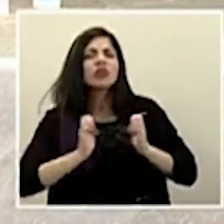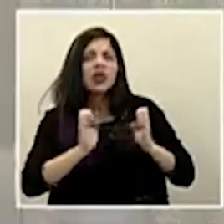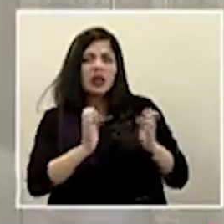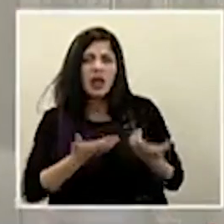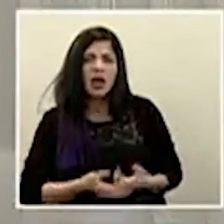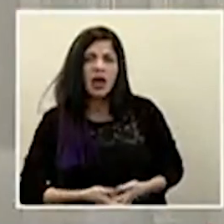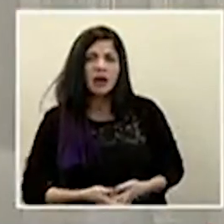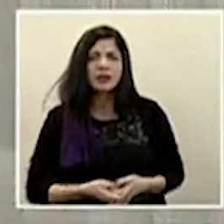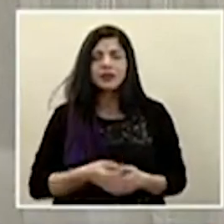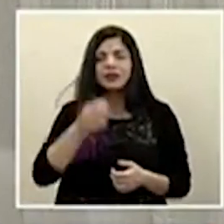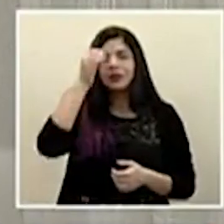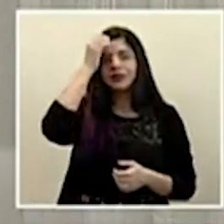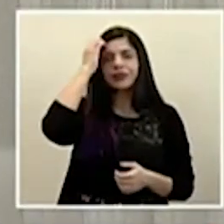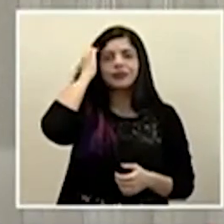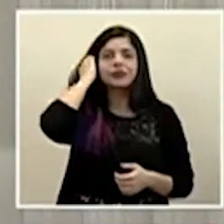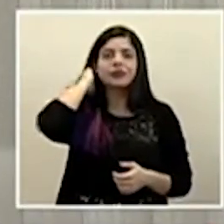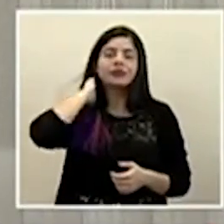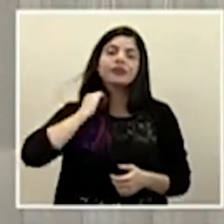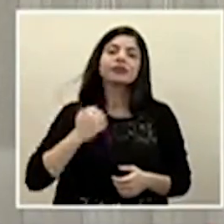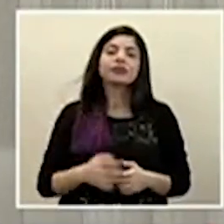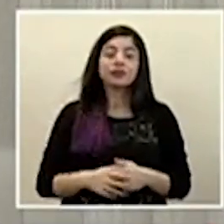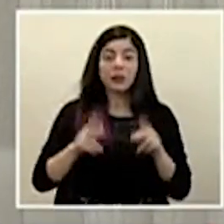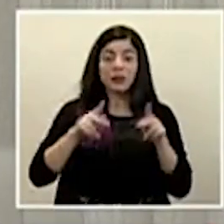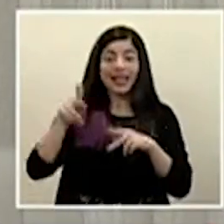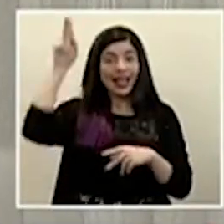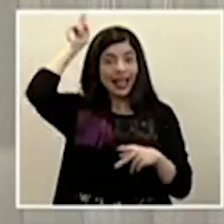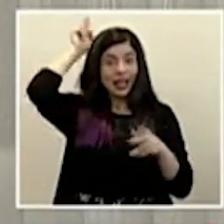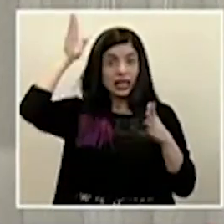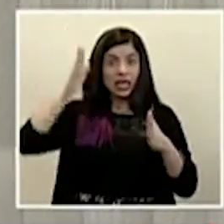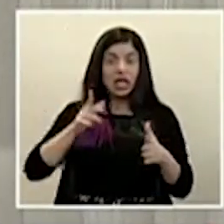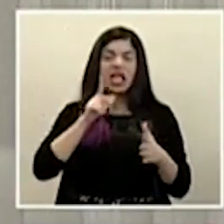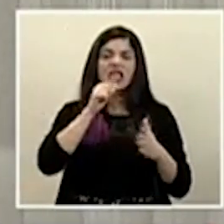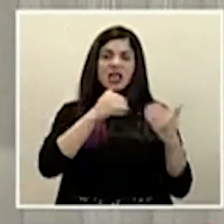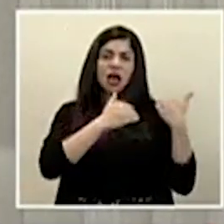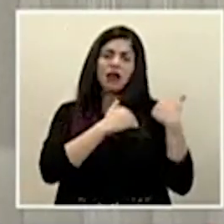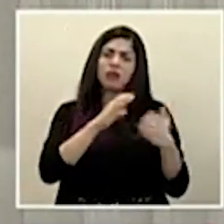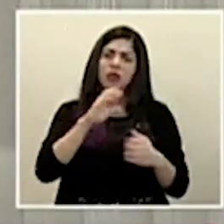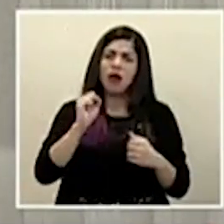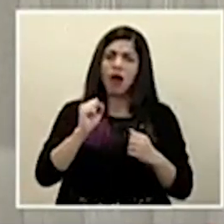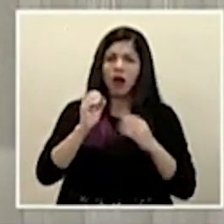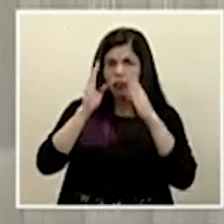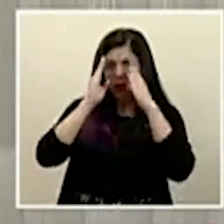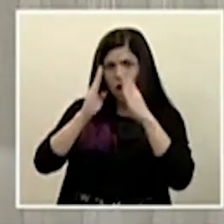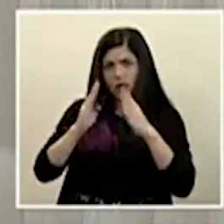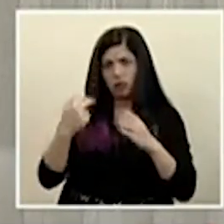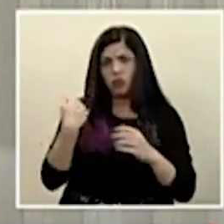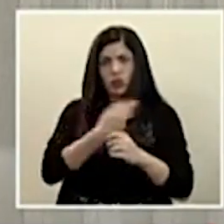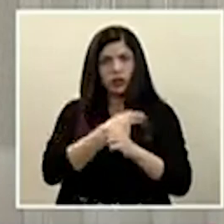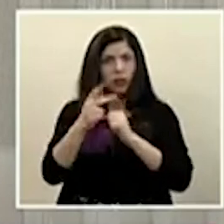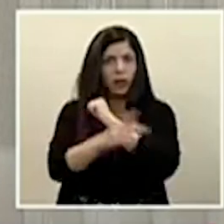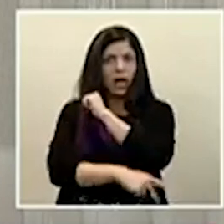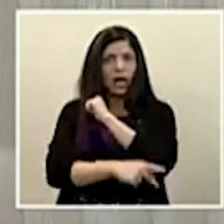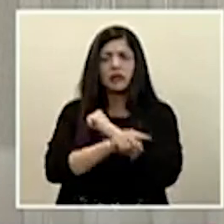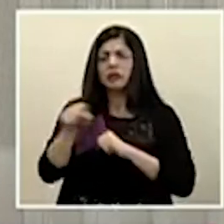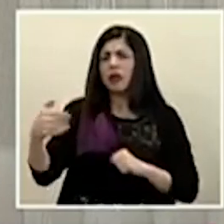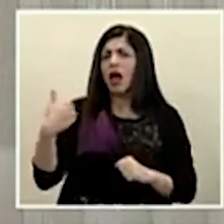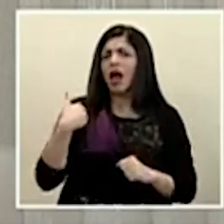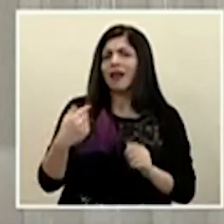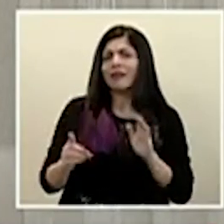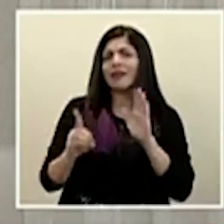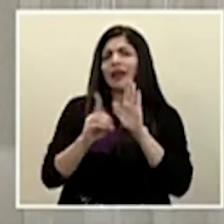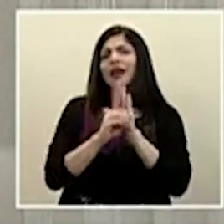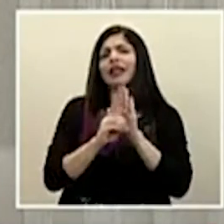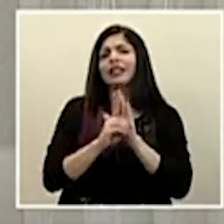La población indígena es cubierta por la Seguridad Social en nuestro país y tiene todos los mismos